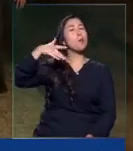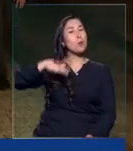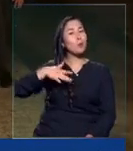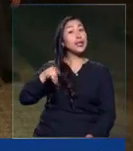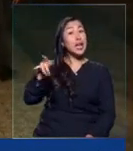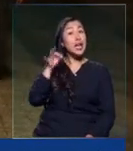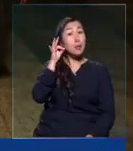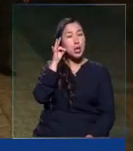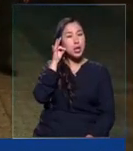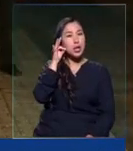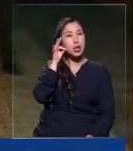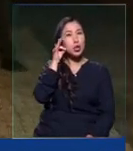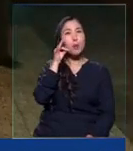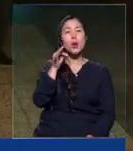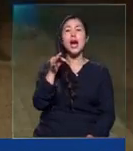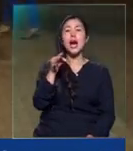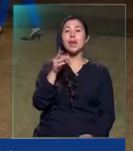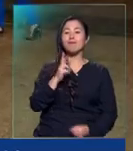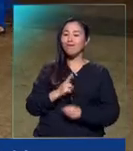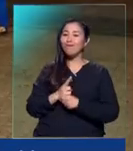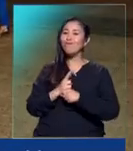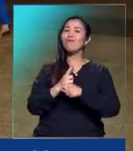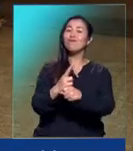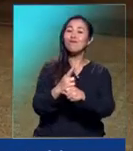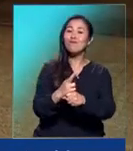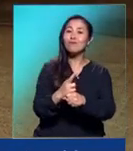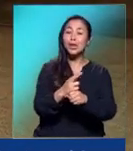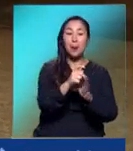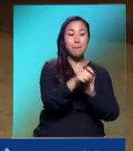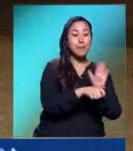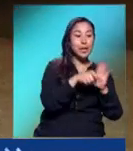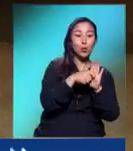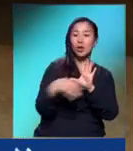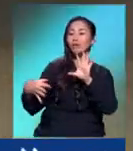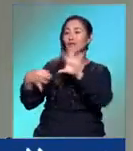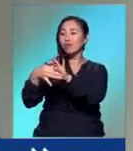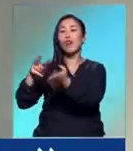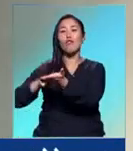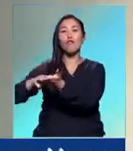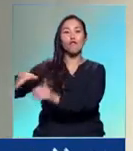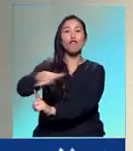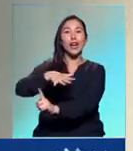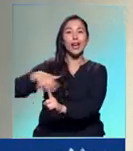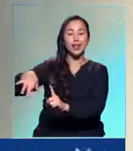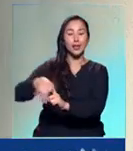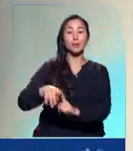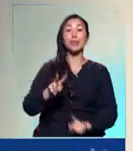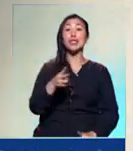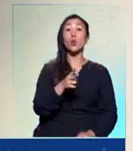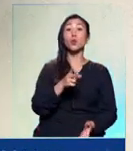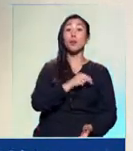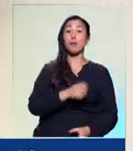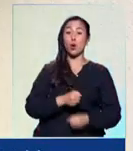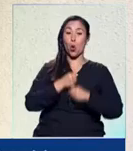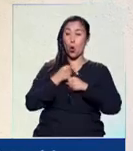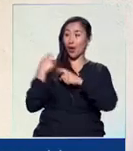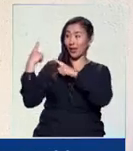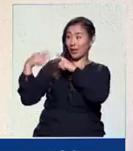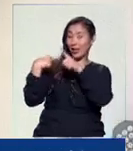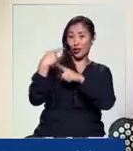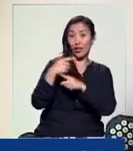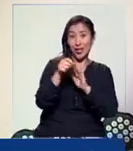Daniela ha sido la gran embajadora entre la película y la realidad. El segundo Oscar en la historia del